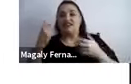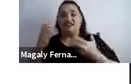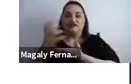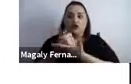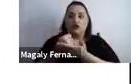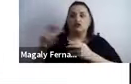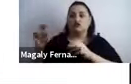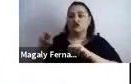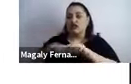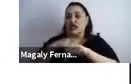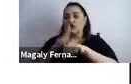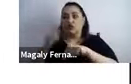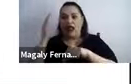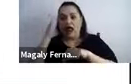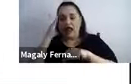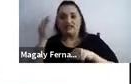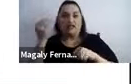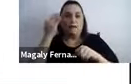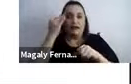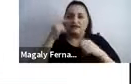de discapacidad, etc.